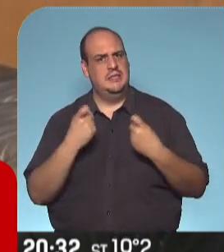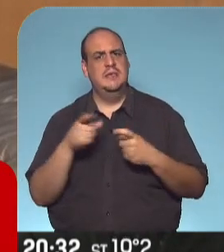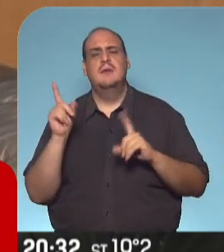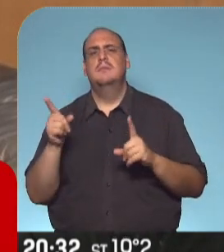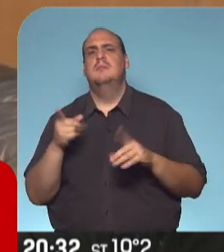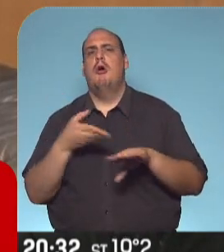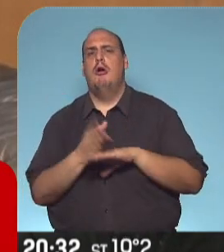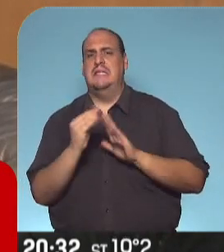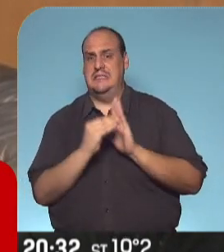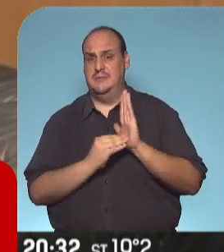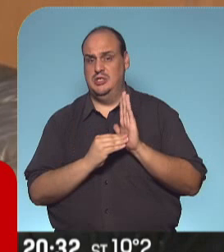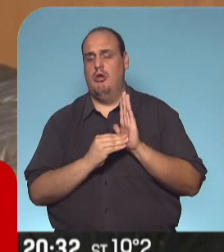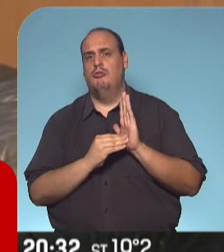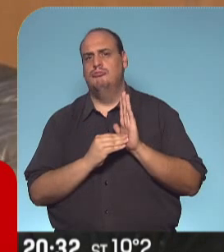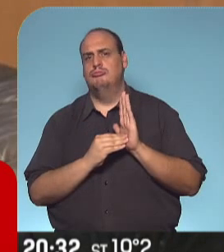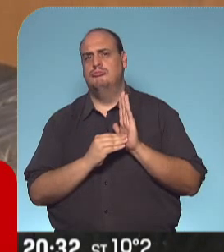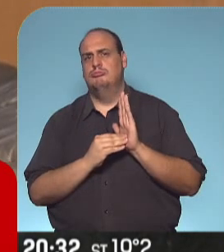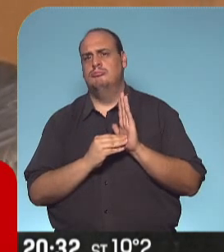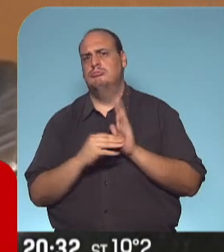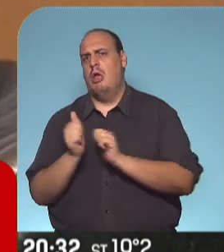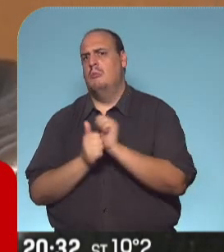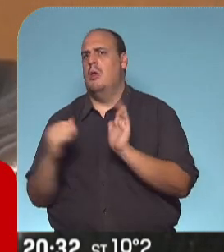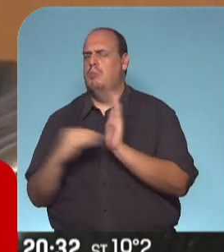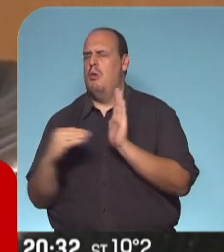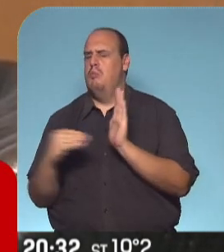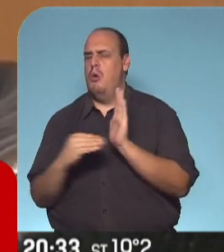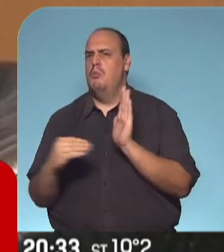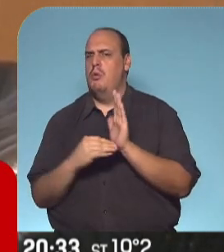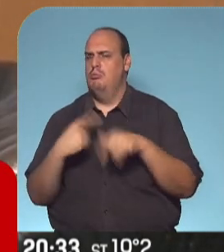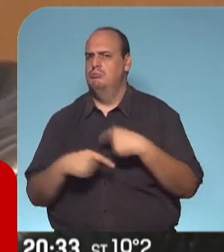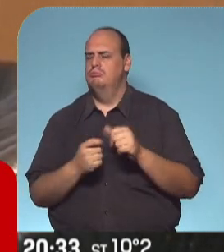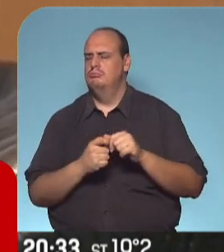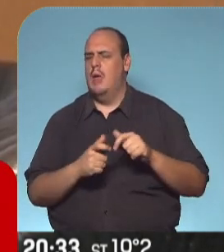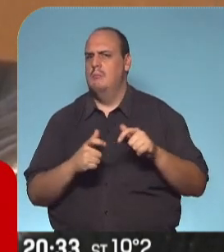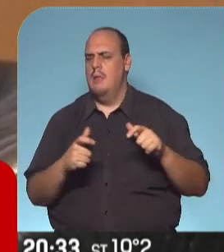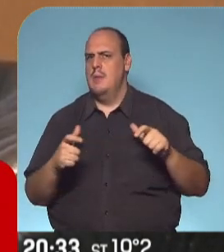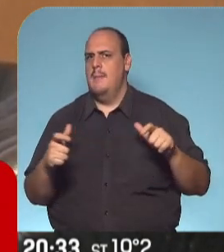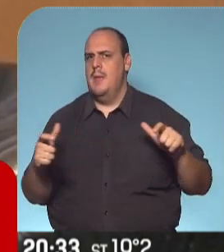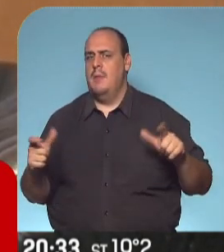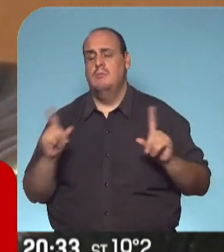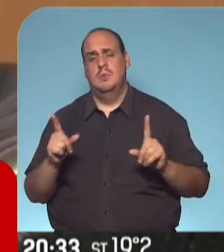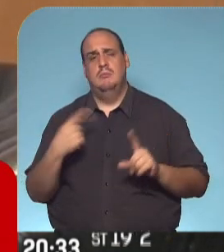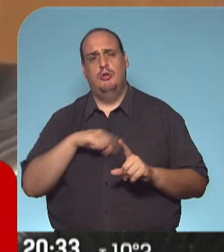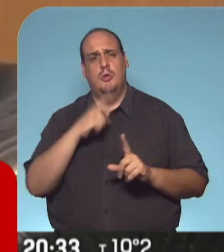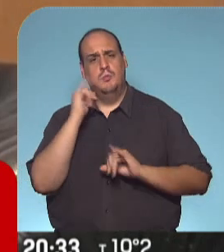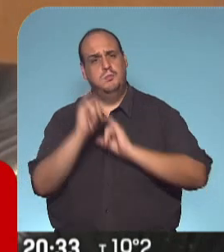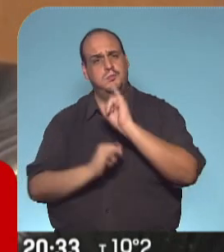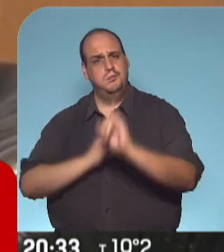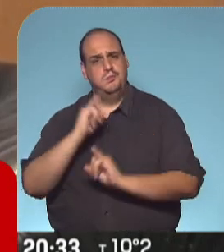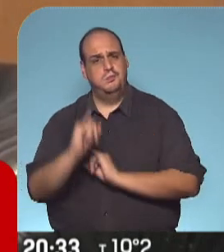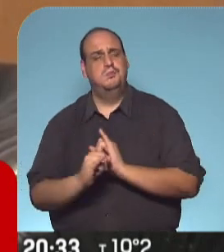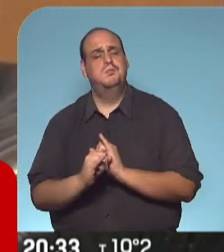inscripción continúa creciendo. Como explicábamos aquí, vamos